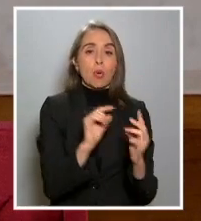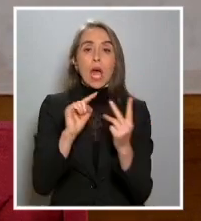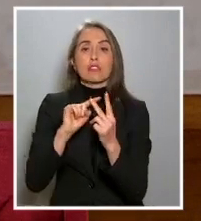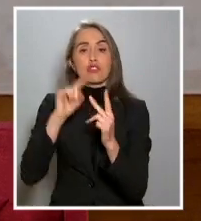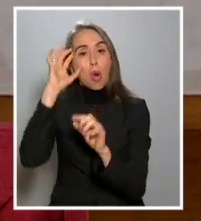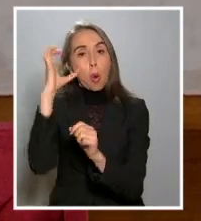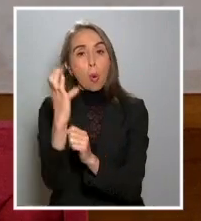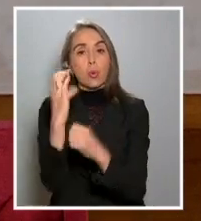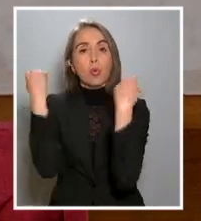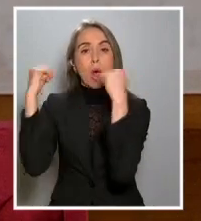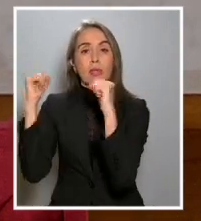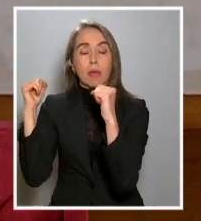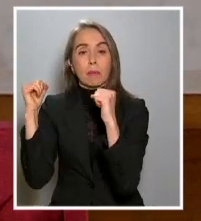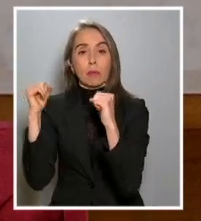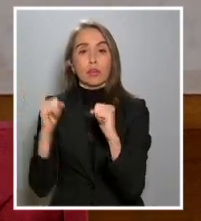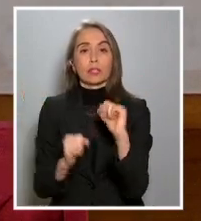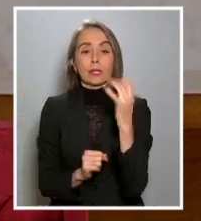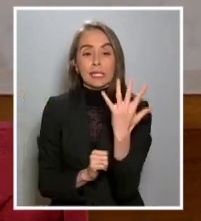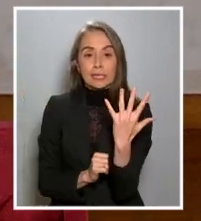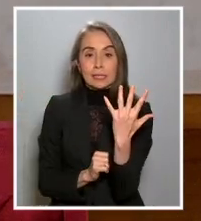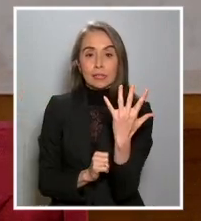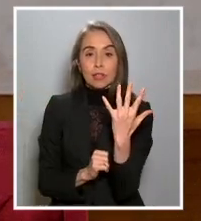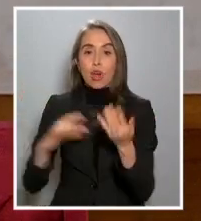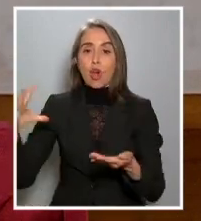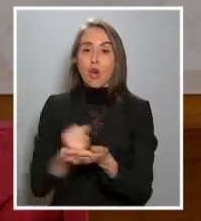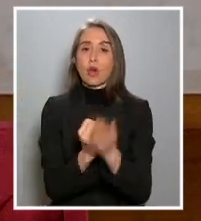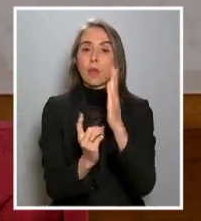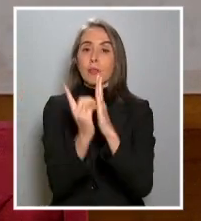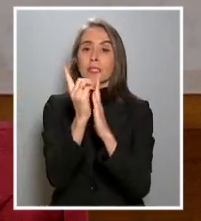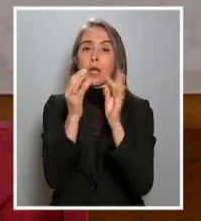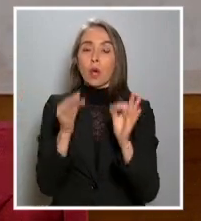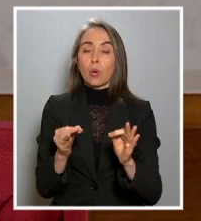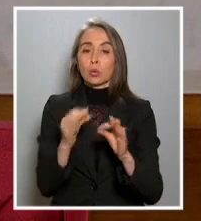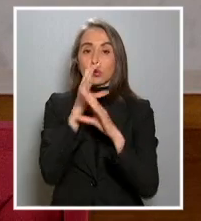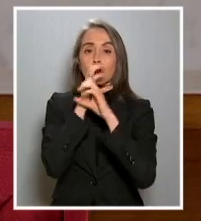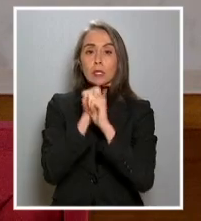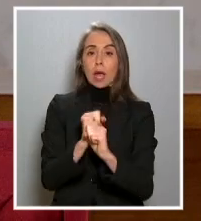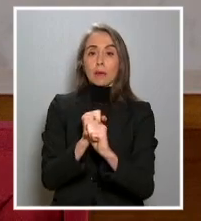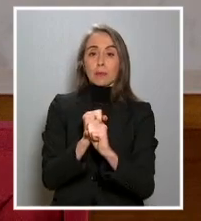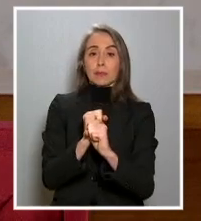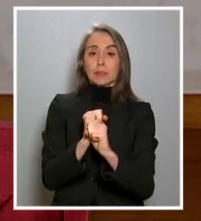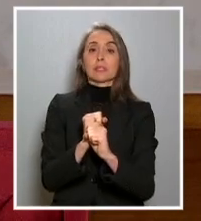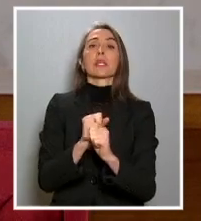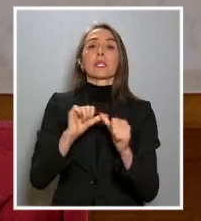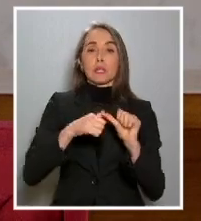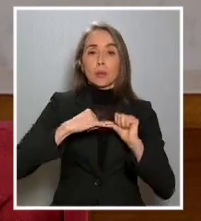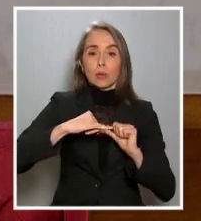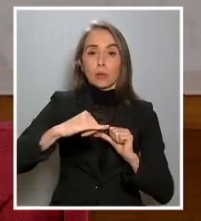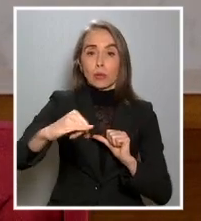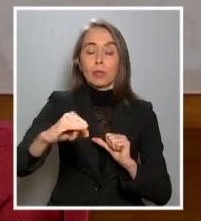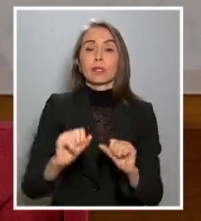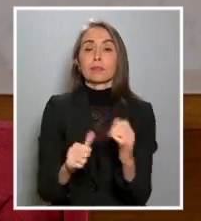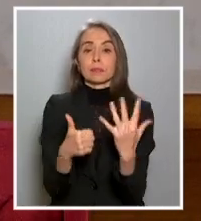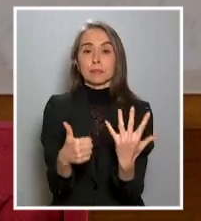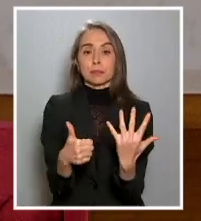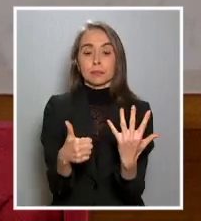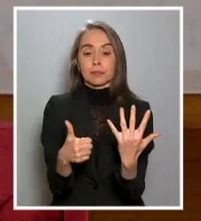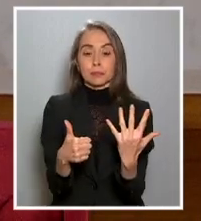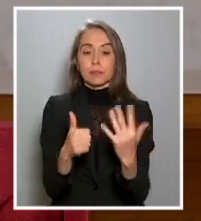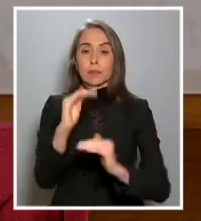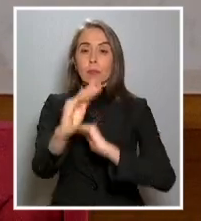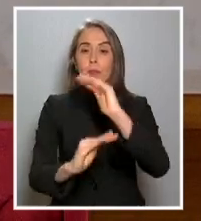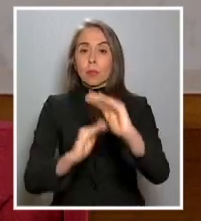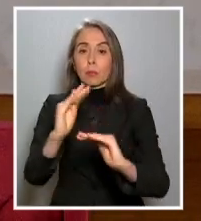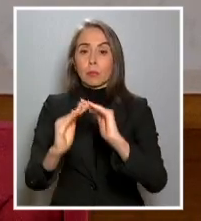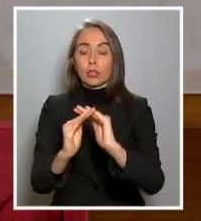deporte. 5, alcanzar un desarrollo justo y resiliente que sea sostenible. Y 6,